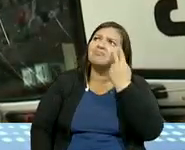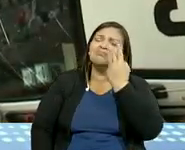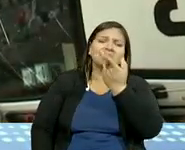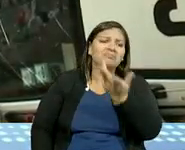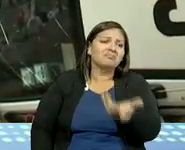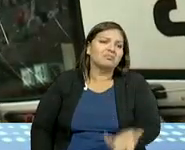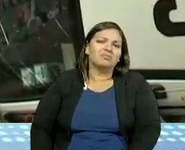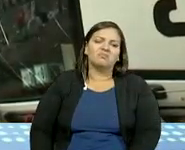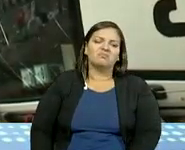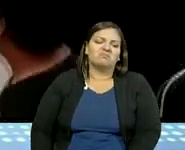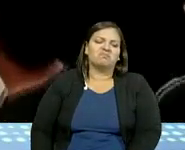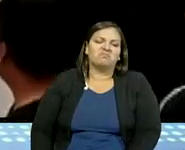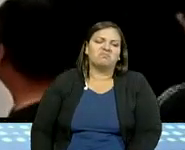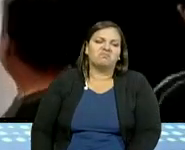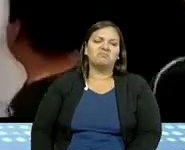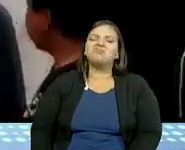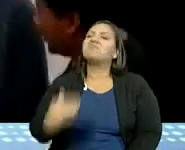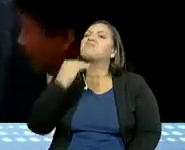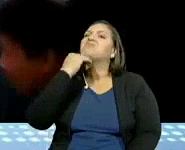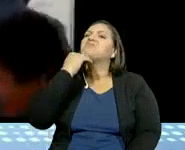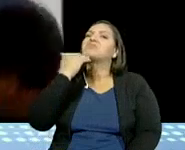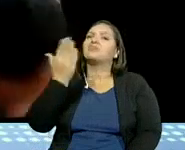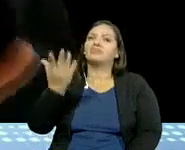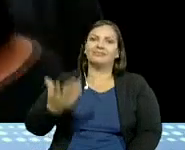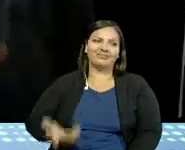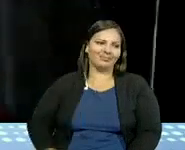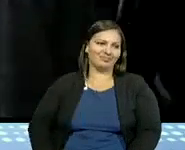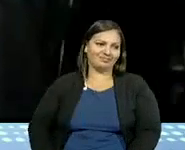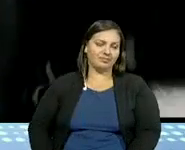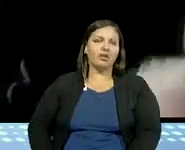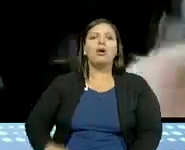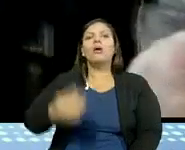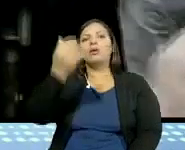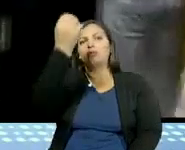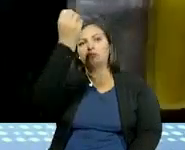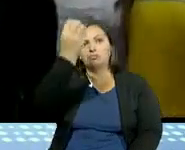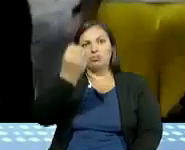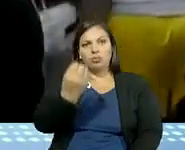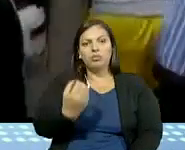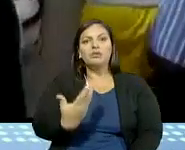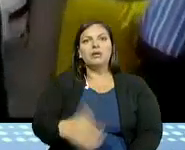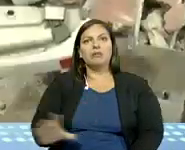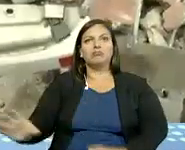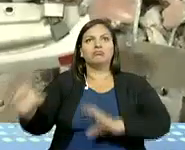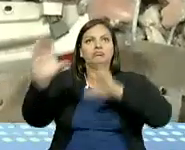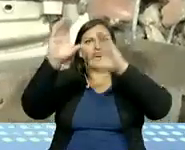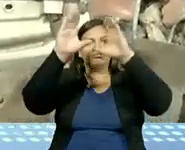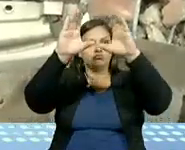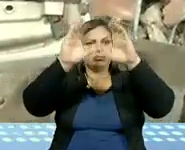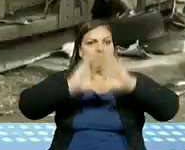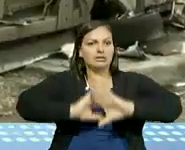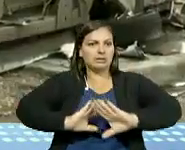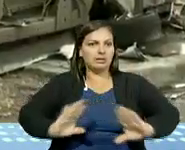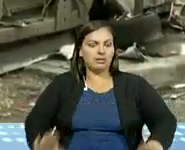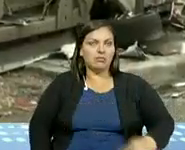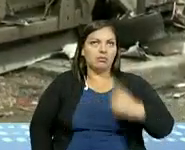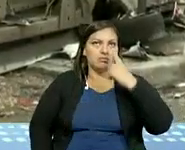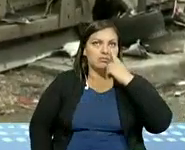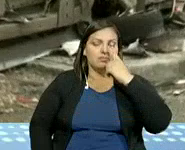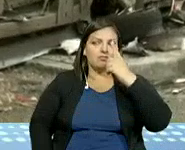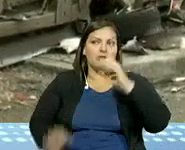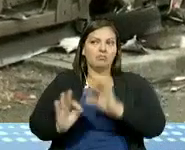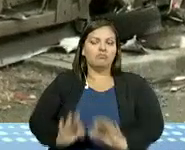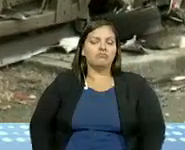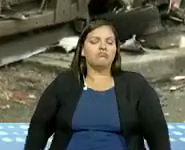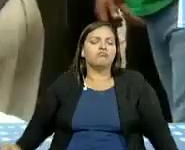semáforo. Ahora, lo importante es que los conductores respeten. Eso es lo importante, porque tampoco las señales están puestas en direcciones efectivamente para que se